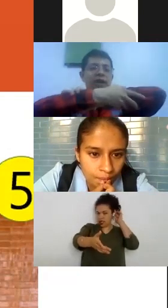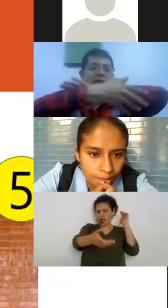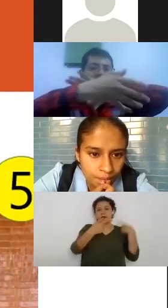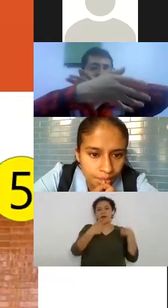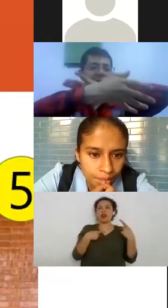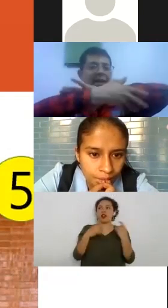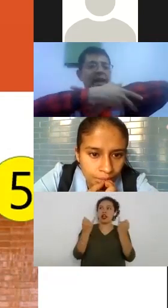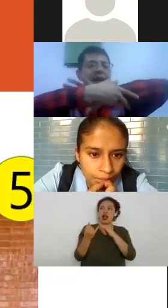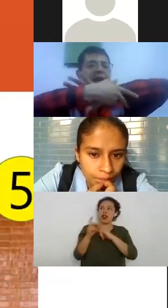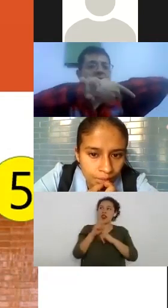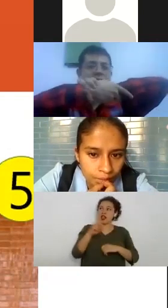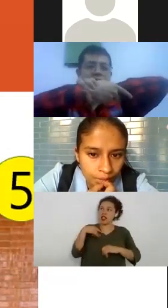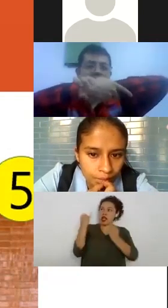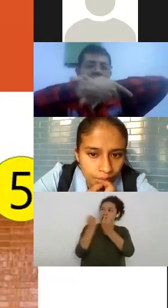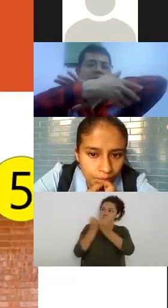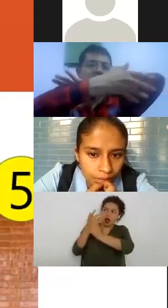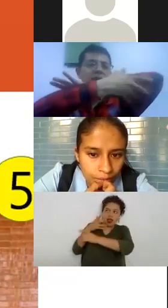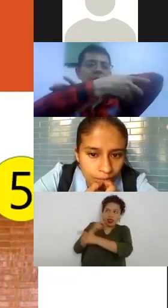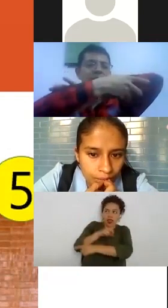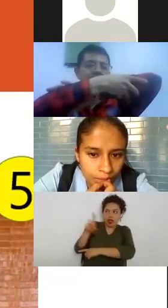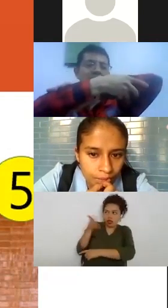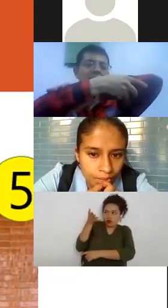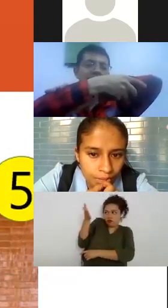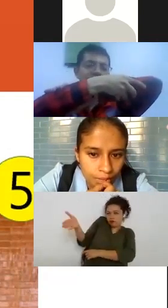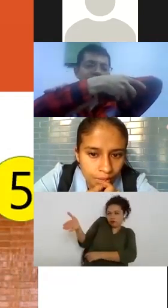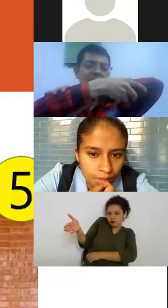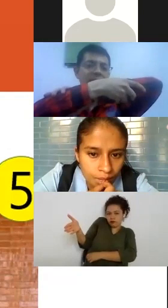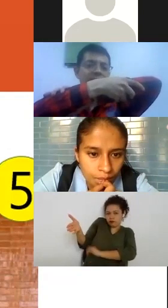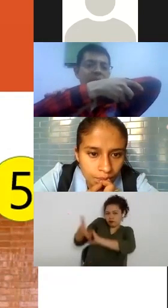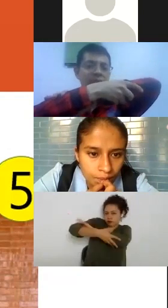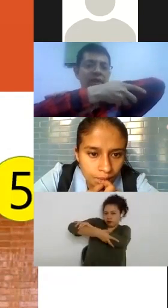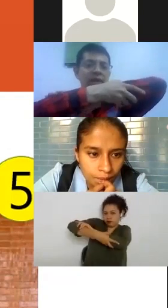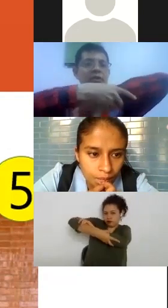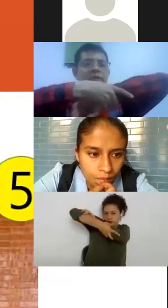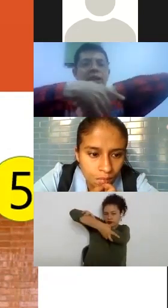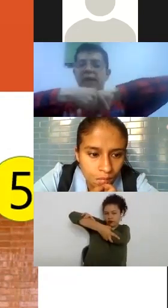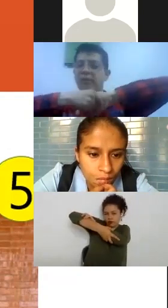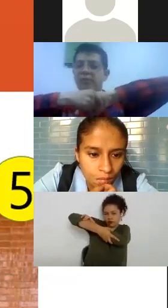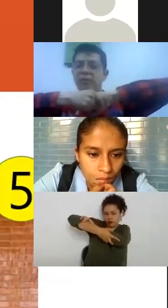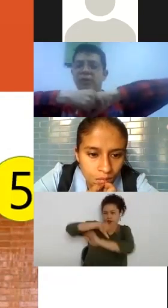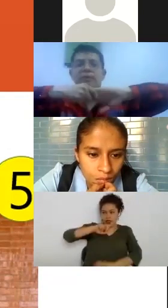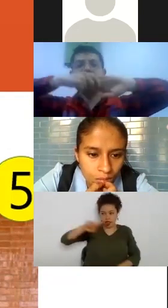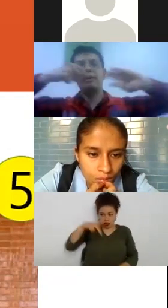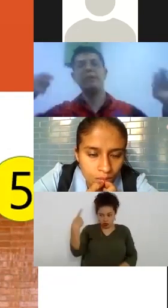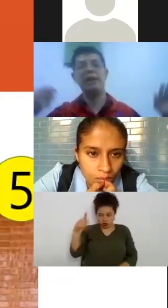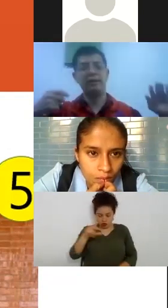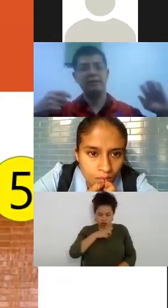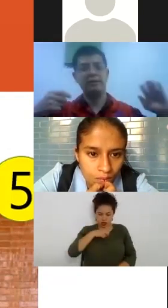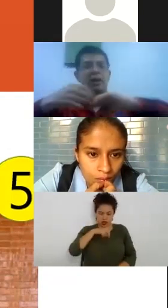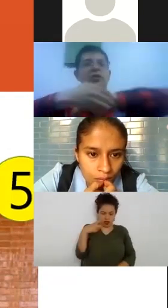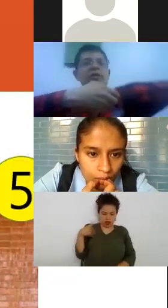de la víctima. El agarre tiene que ser igual, del antebrazo. ¿De acuerdo? No de la mano porque se me puede